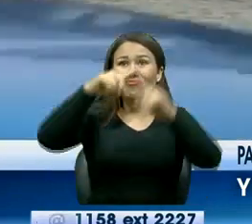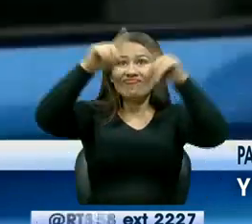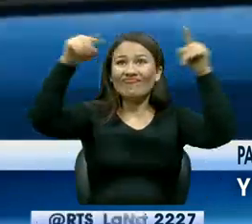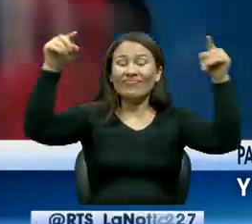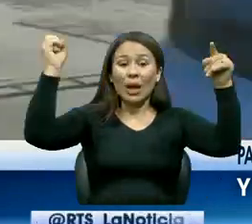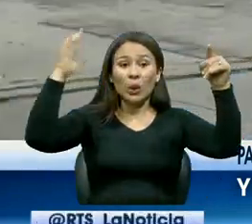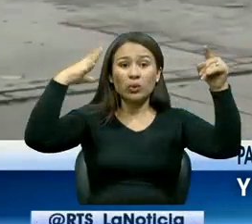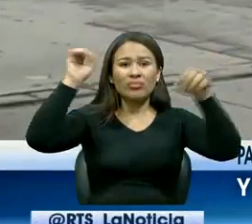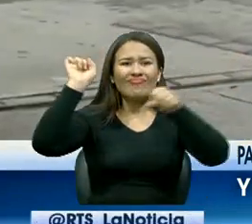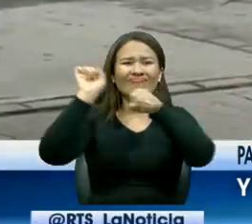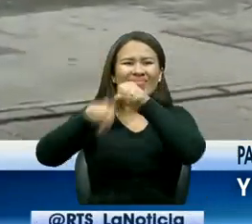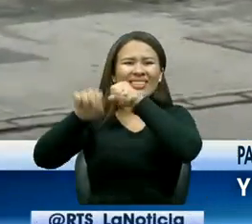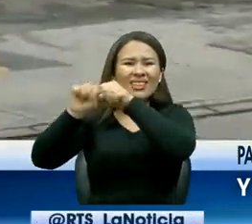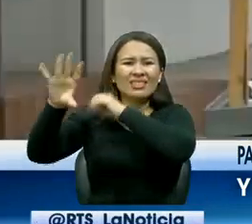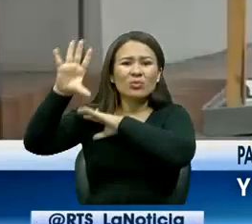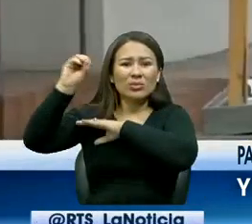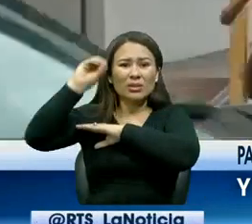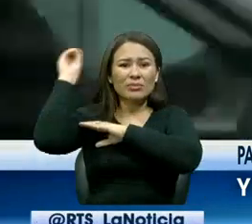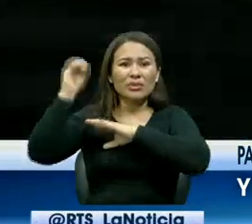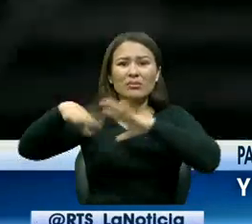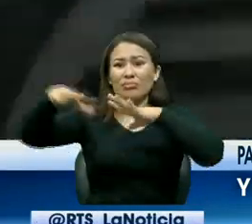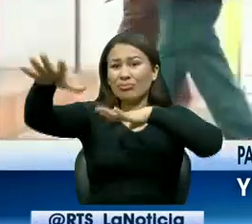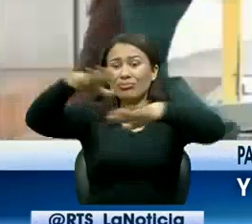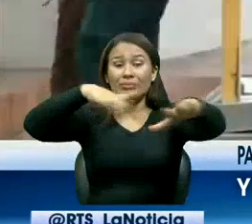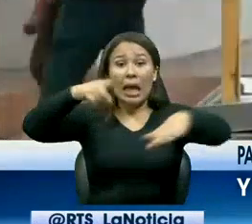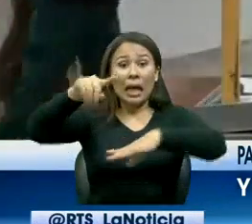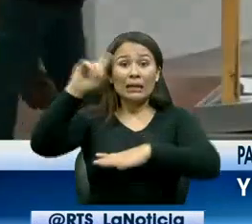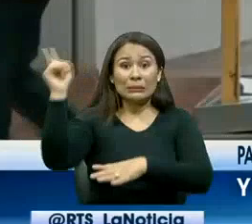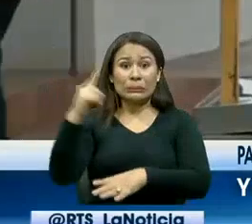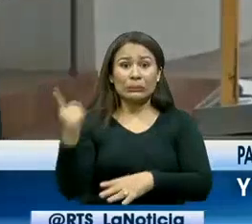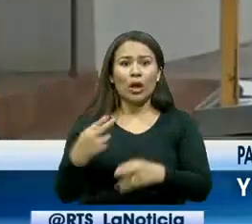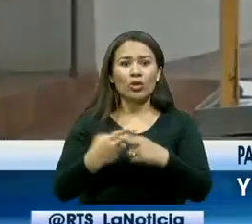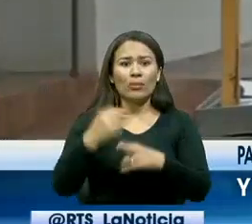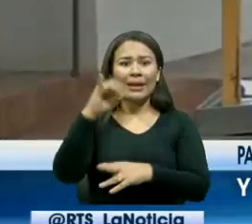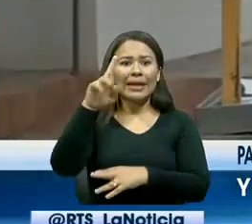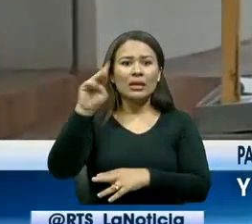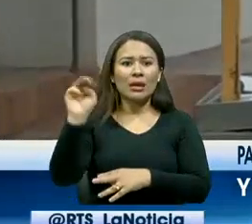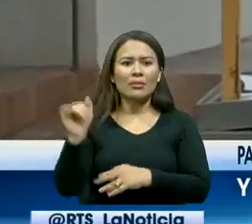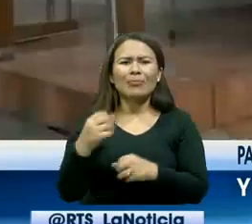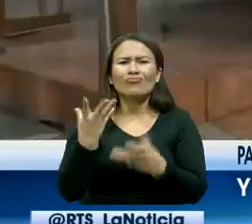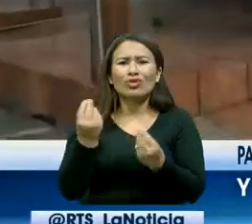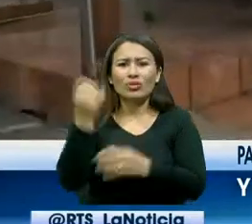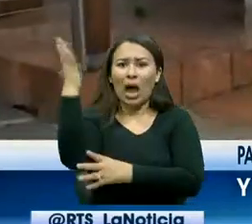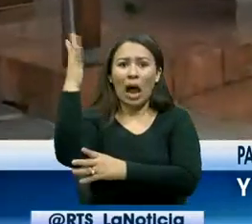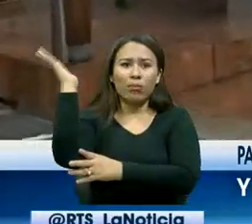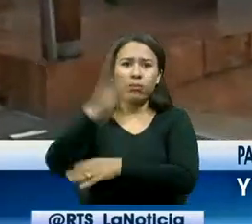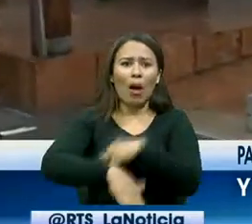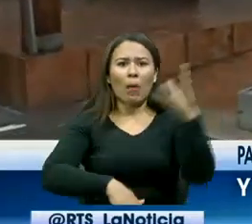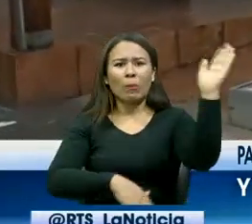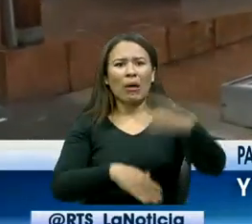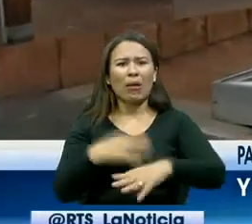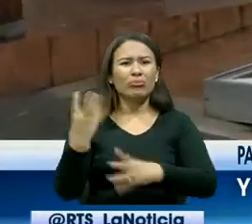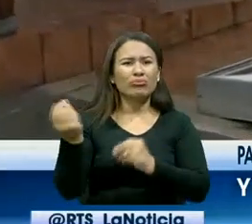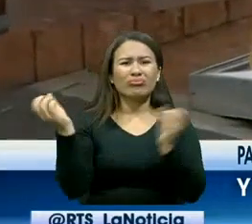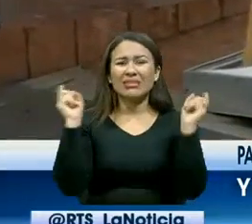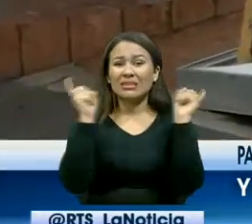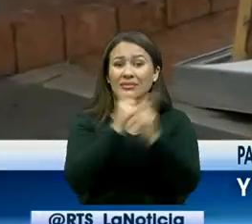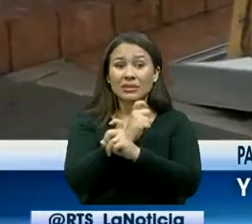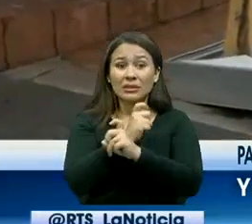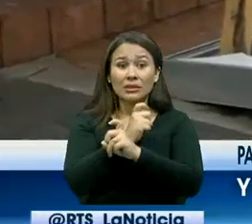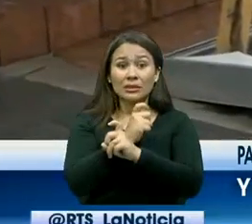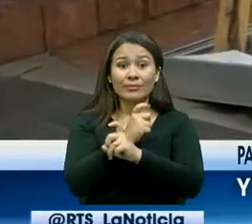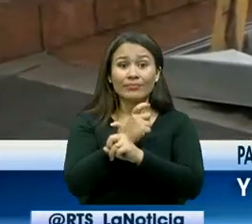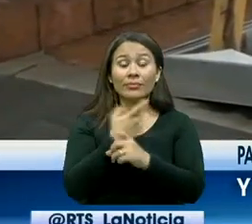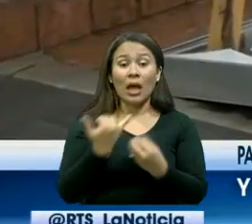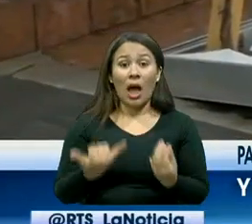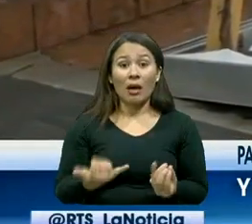el 50%, Irma ha generado fuertes oleajes y derribo de árboles y otras estructuras. Aunque